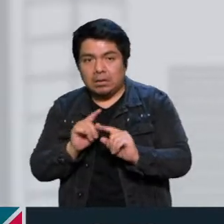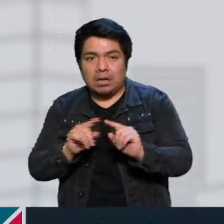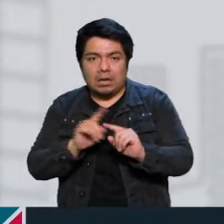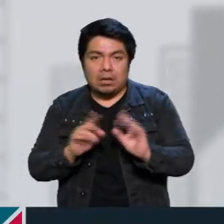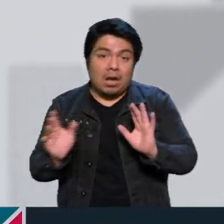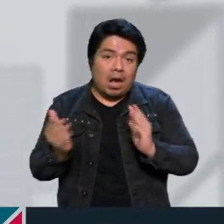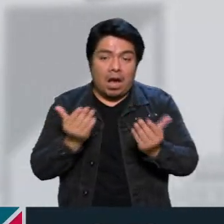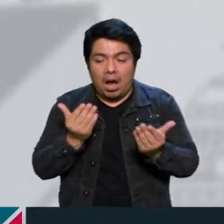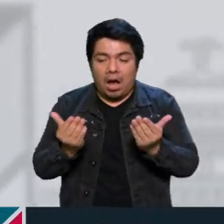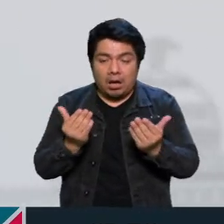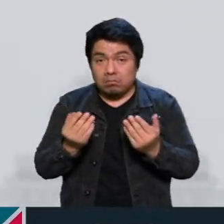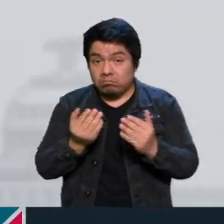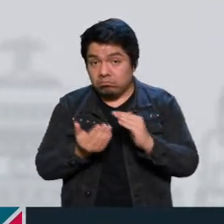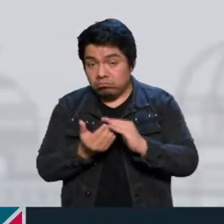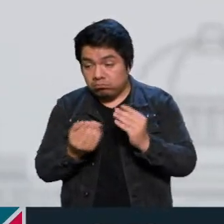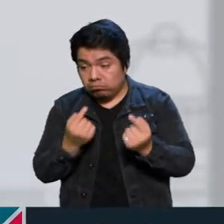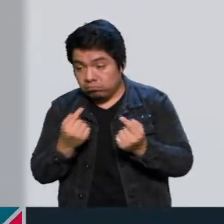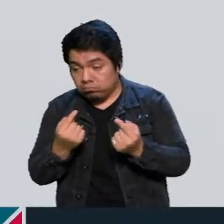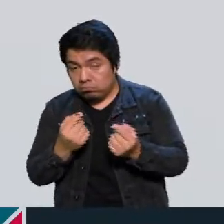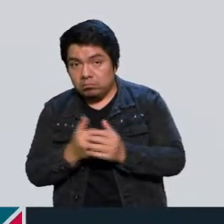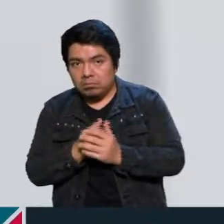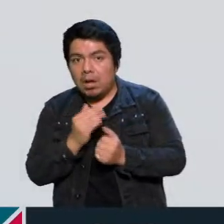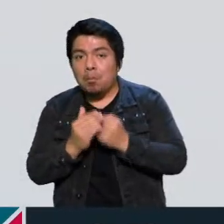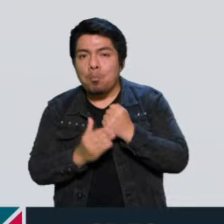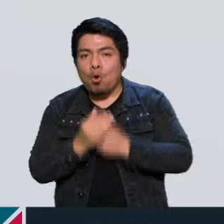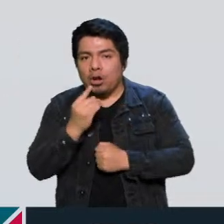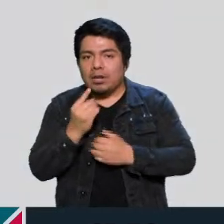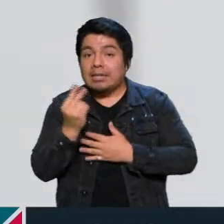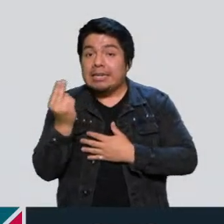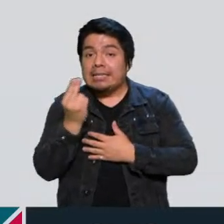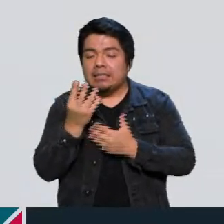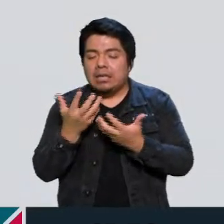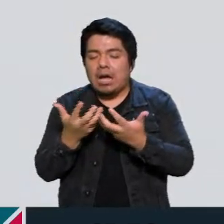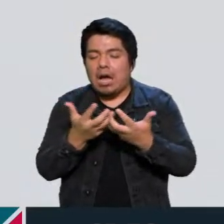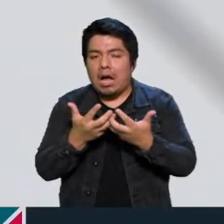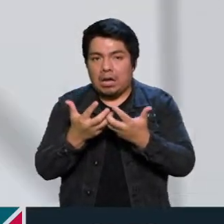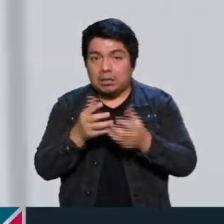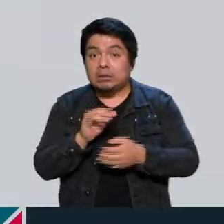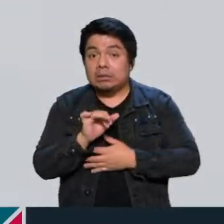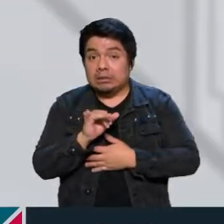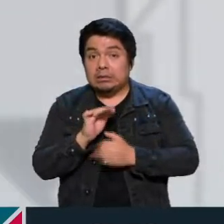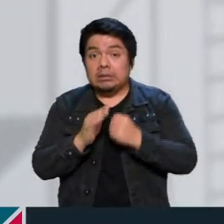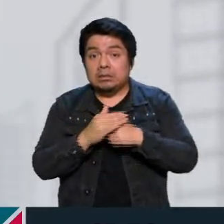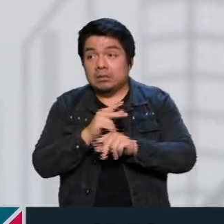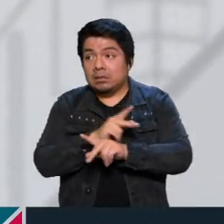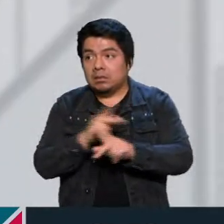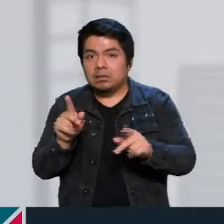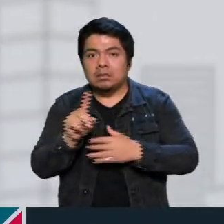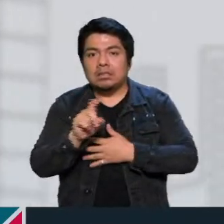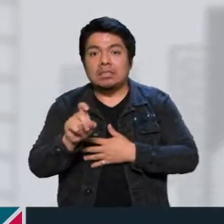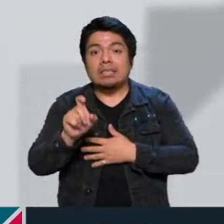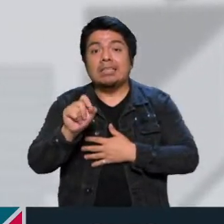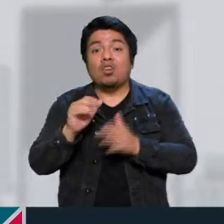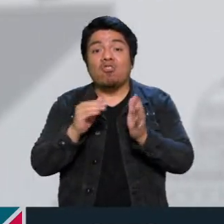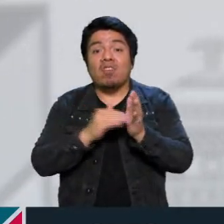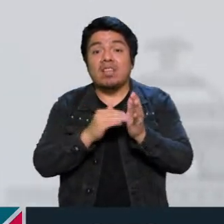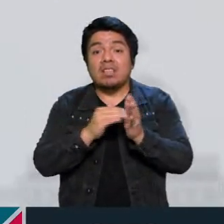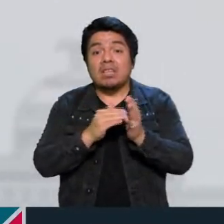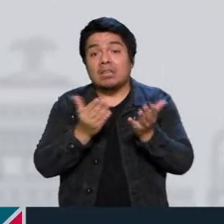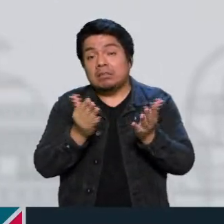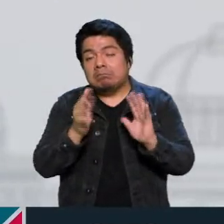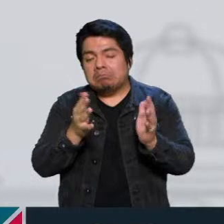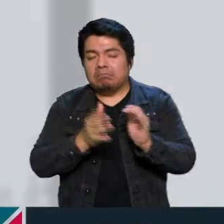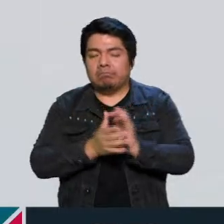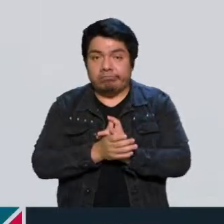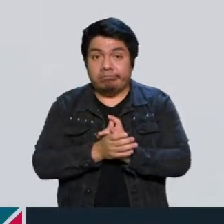que se pusiera sobre la mesa, porque a final de cuentas sí necesitamos trabajar en conjunto porque la población de México somos 120 millones de habitantes, un poco más, un poco